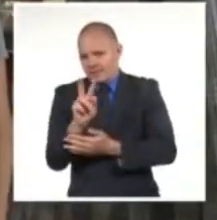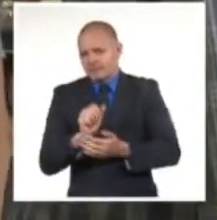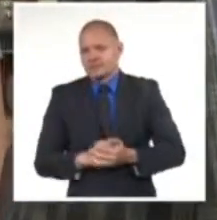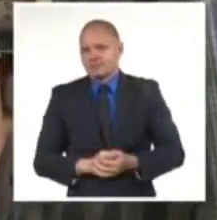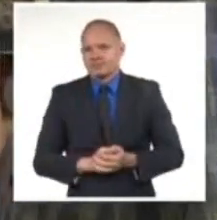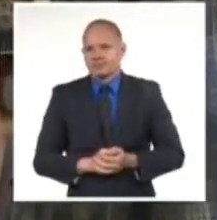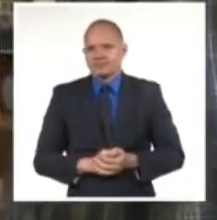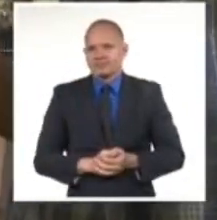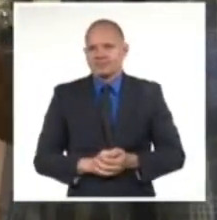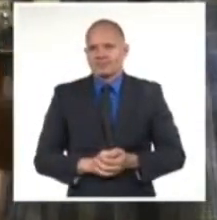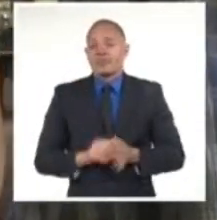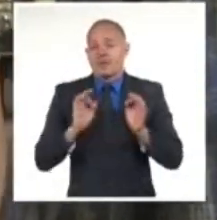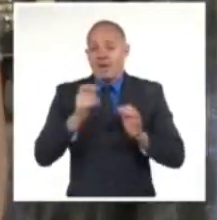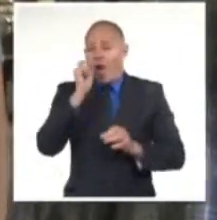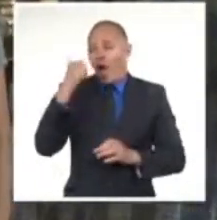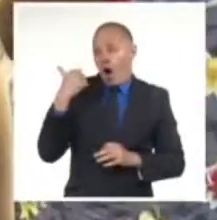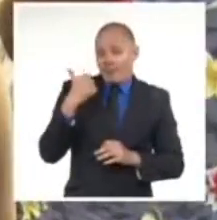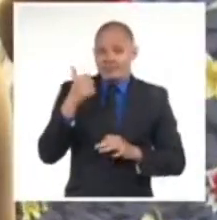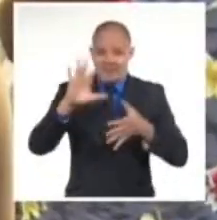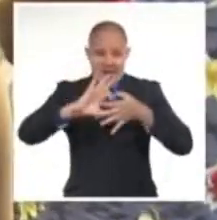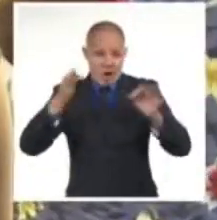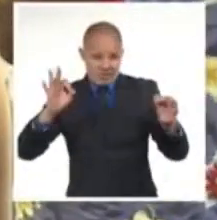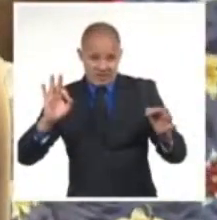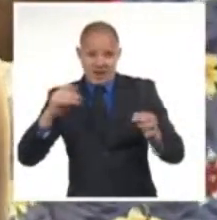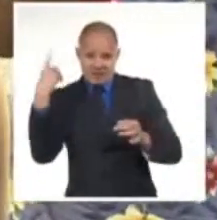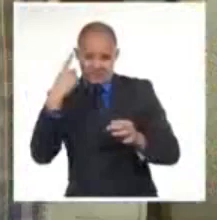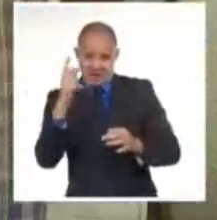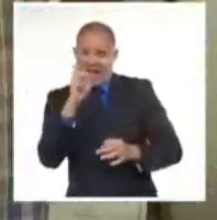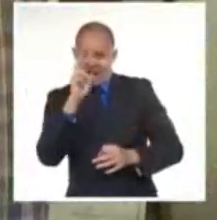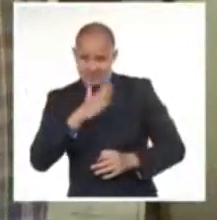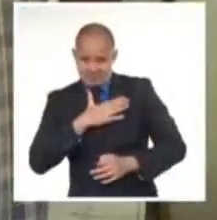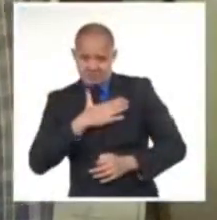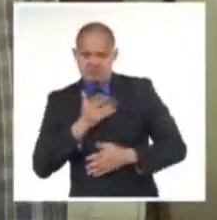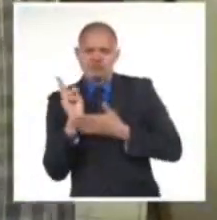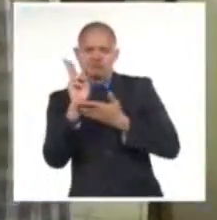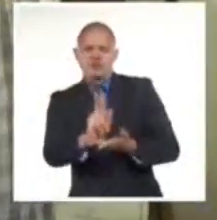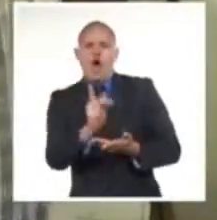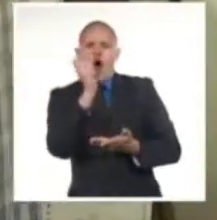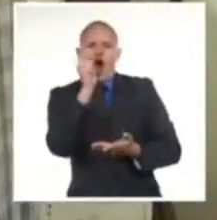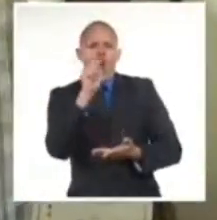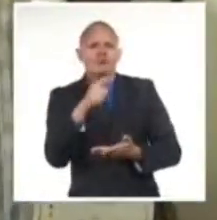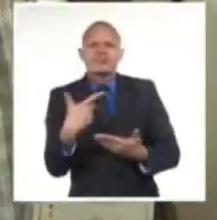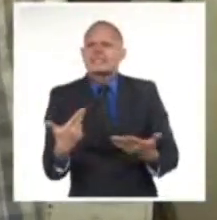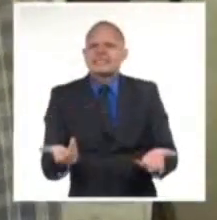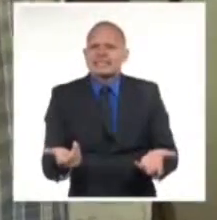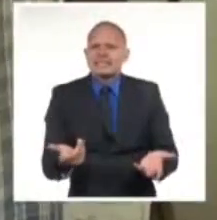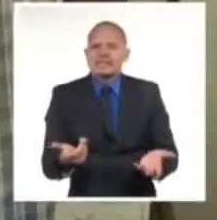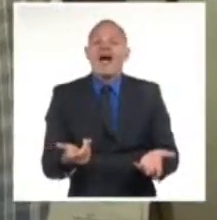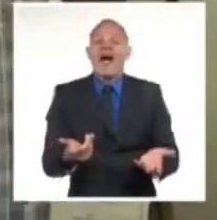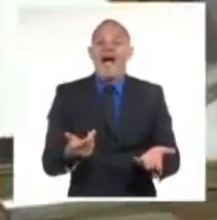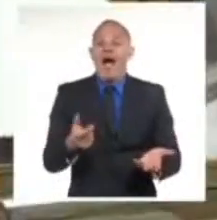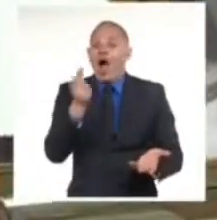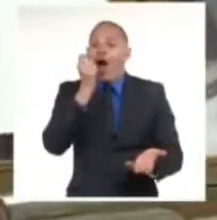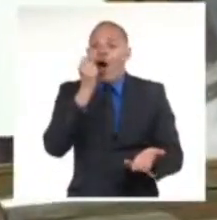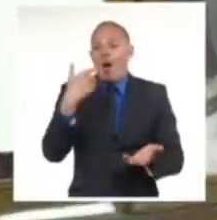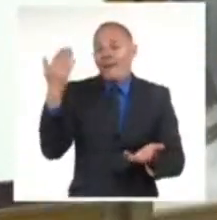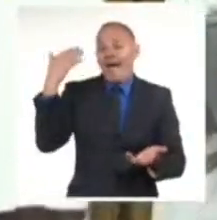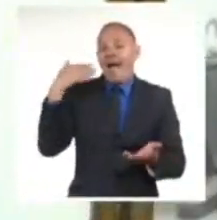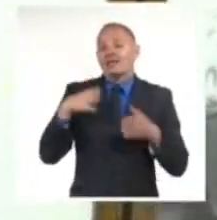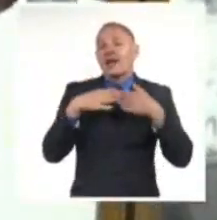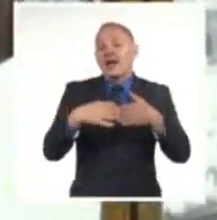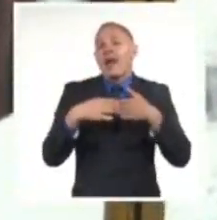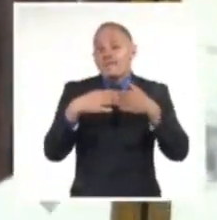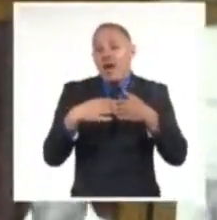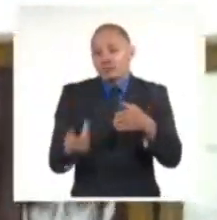El coordinador nacional de los CDR visitó a Gilberto García Alonso, uno de los 82